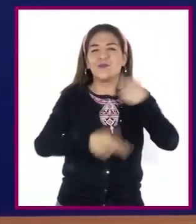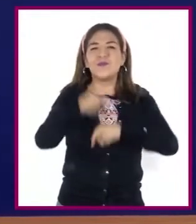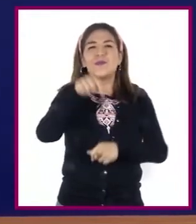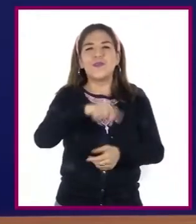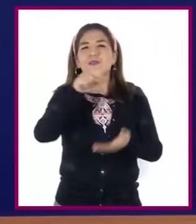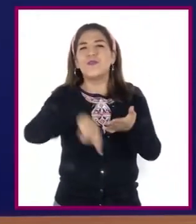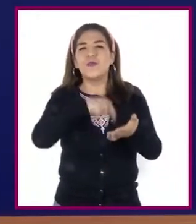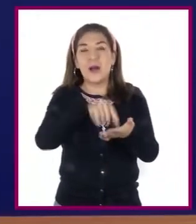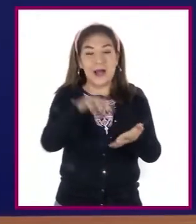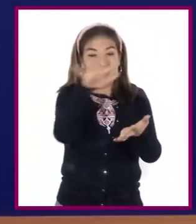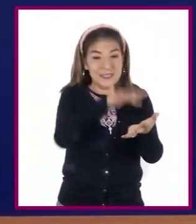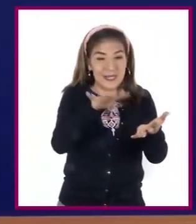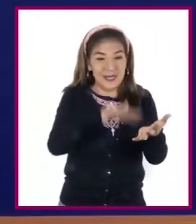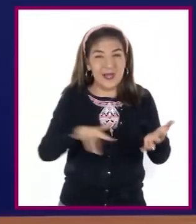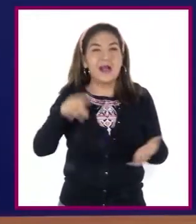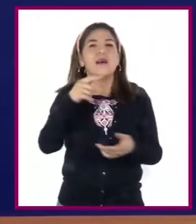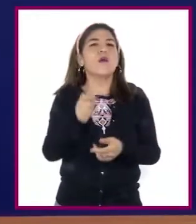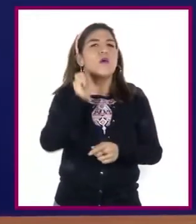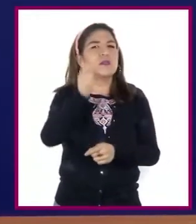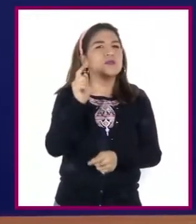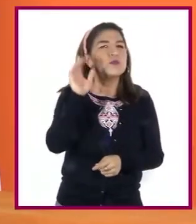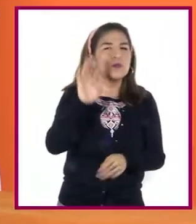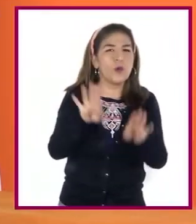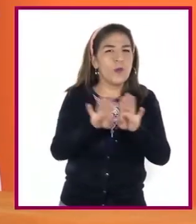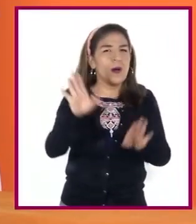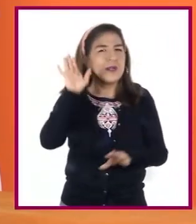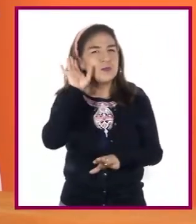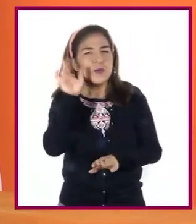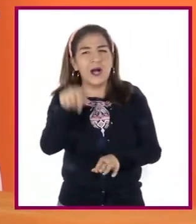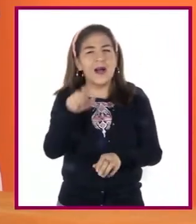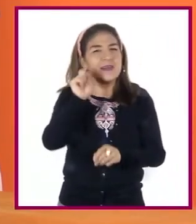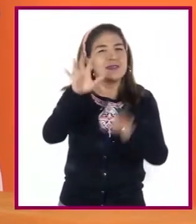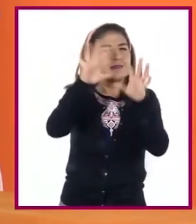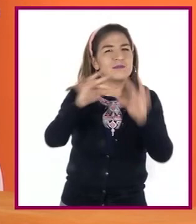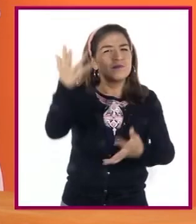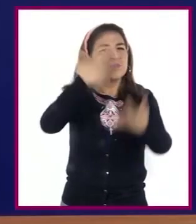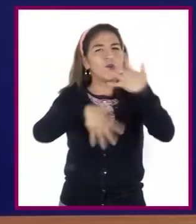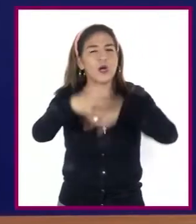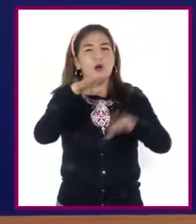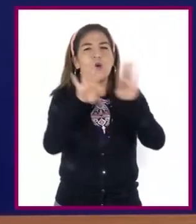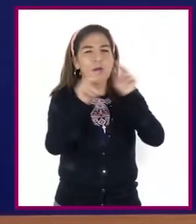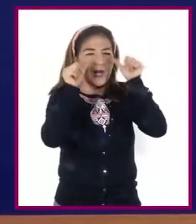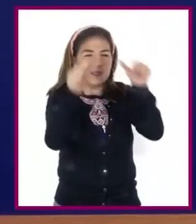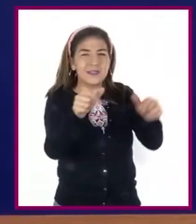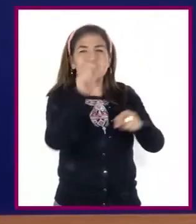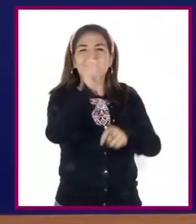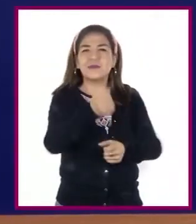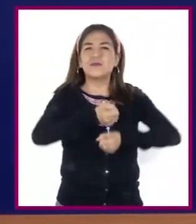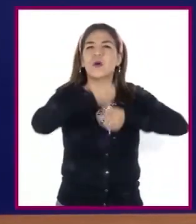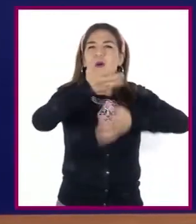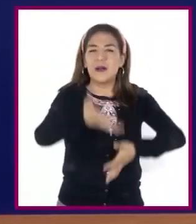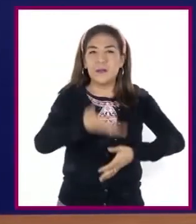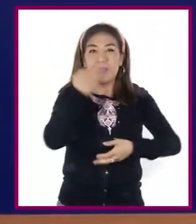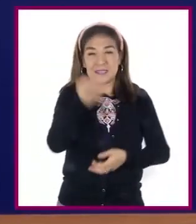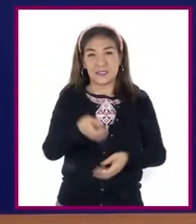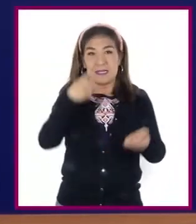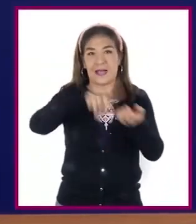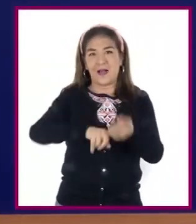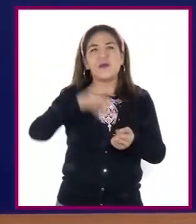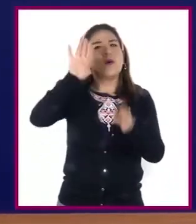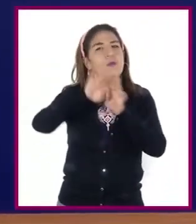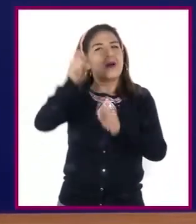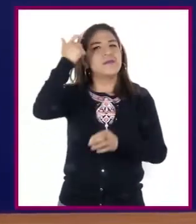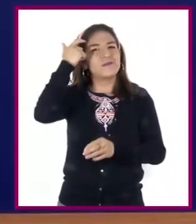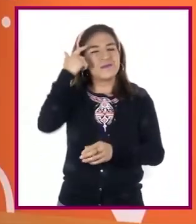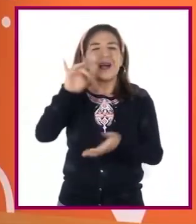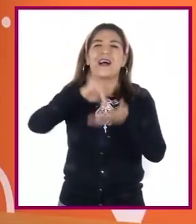que quienes leemos o escuchamos el poema no podemos ver directamente, pero podemos ver en nuestra mente gracias a las palabras que nos